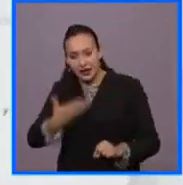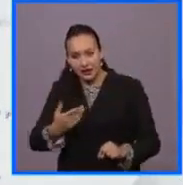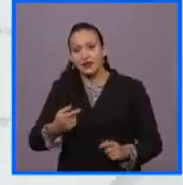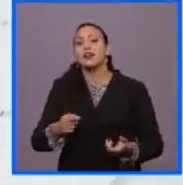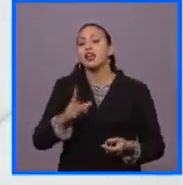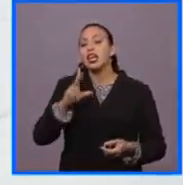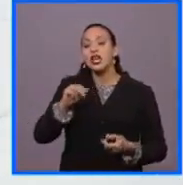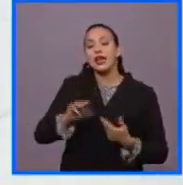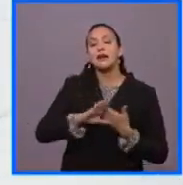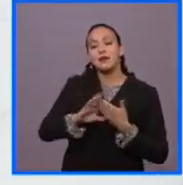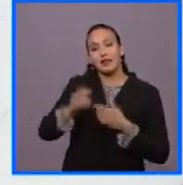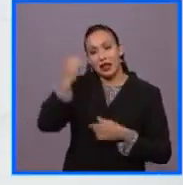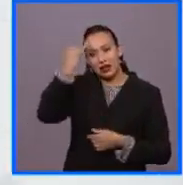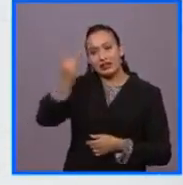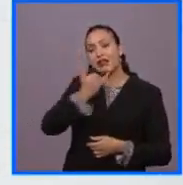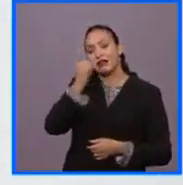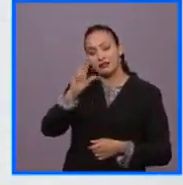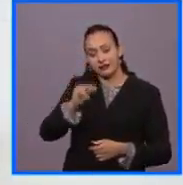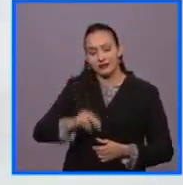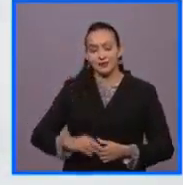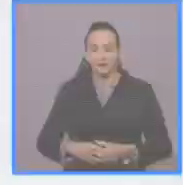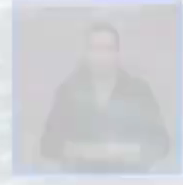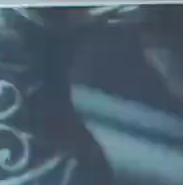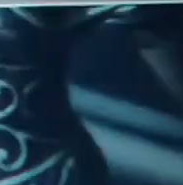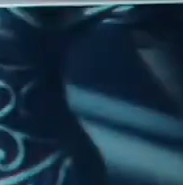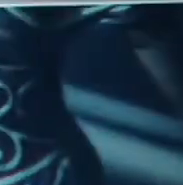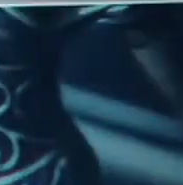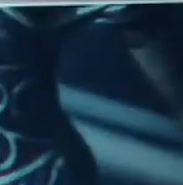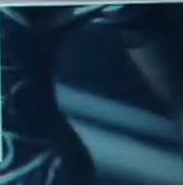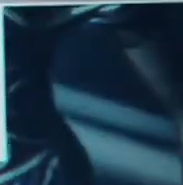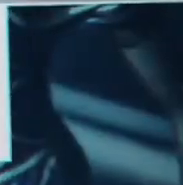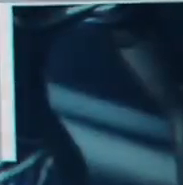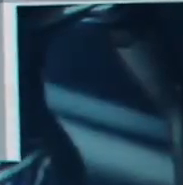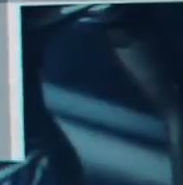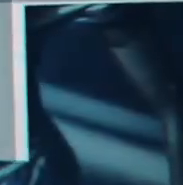prejuzgar sobre los hechos relatados.